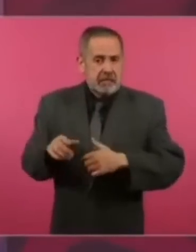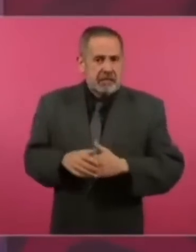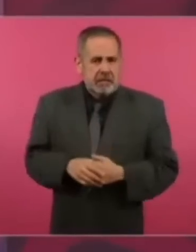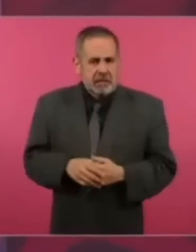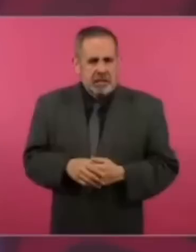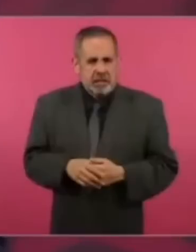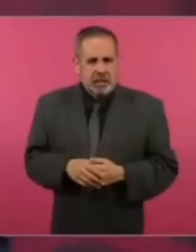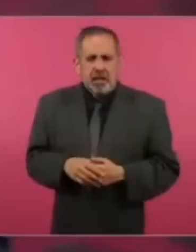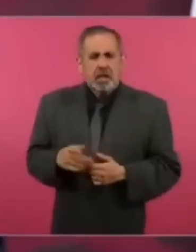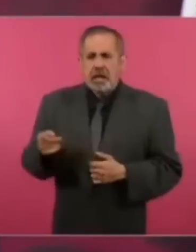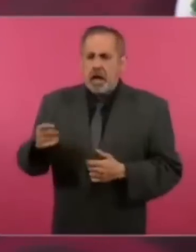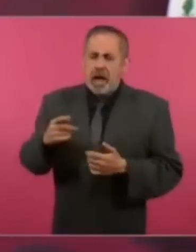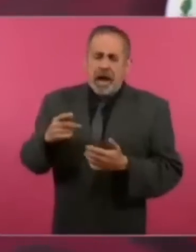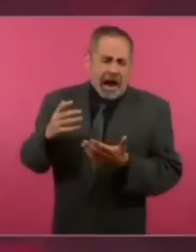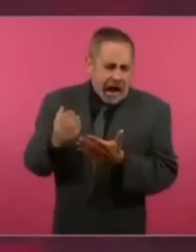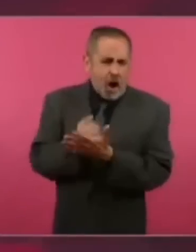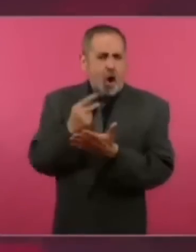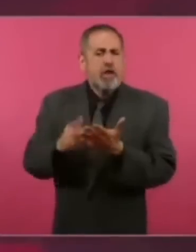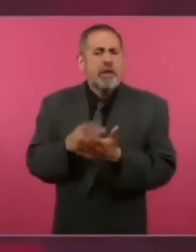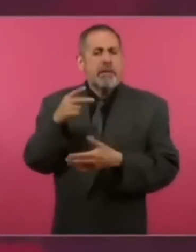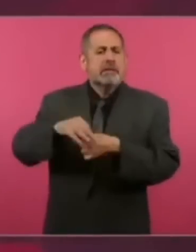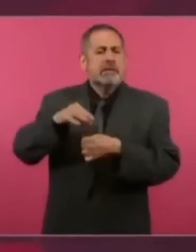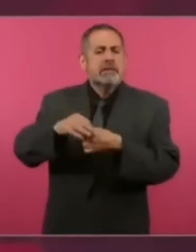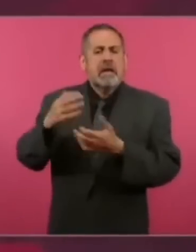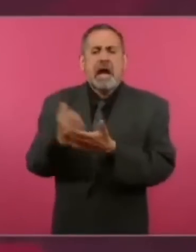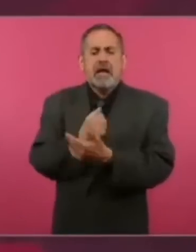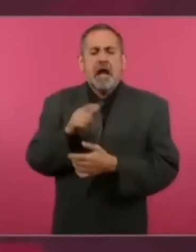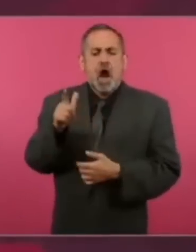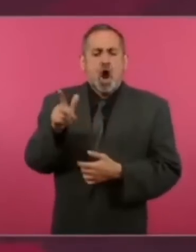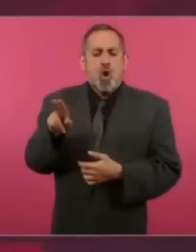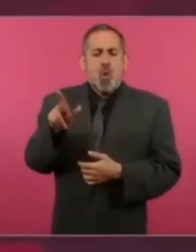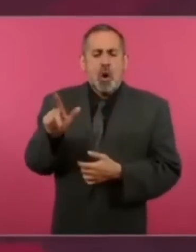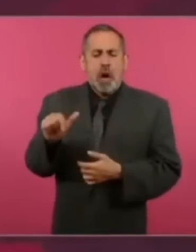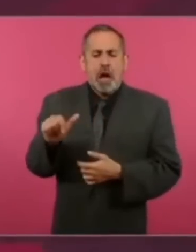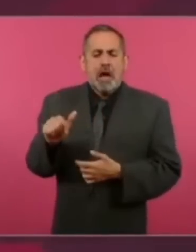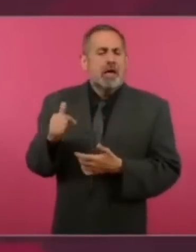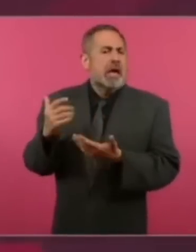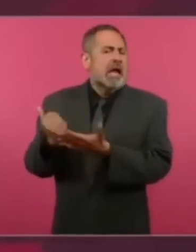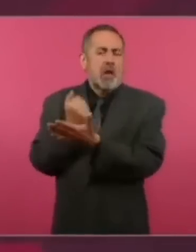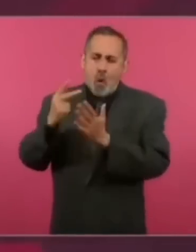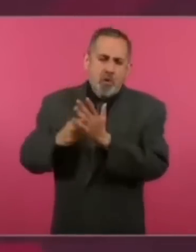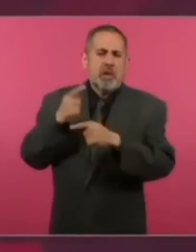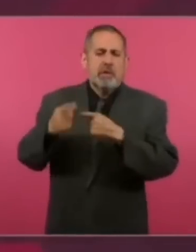¿por qué ganó Lula? ¿Quién le ayudó?